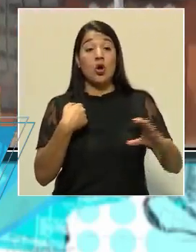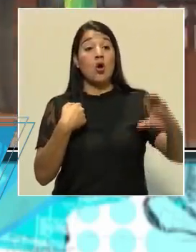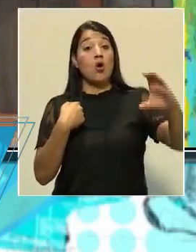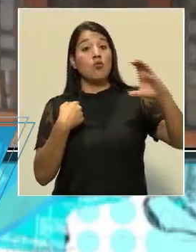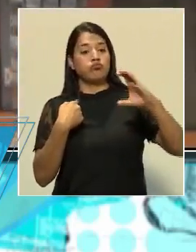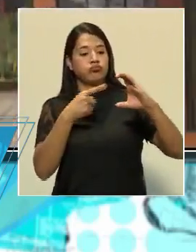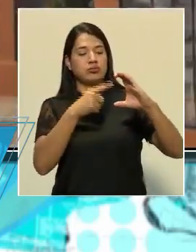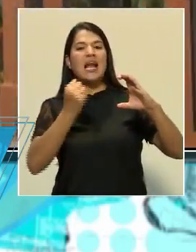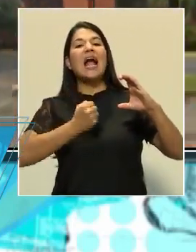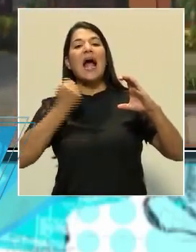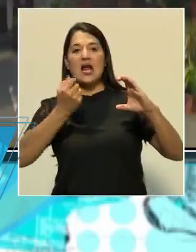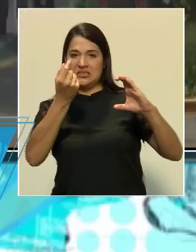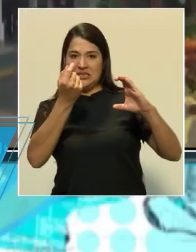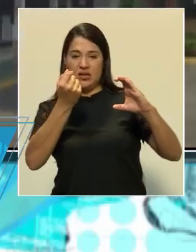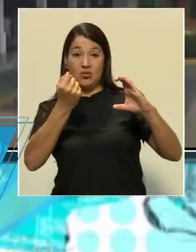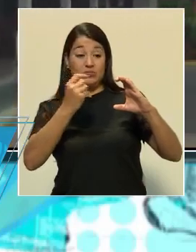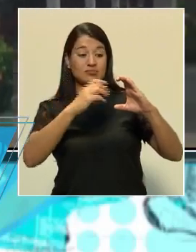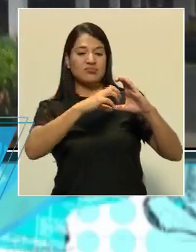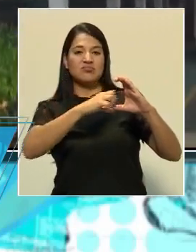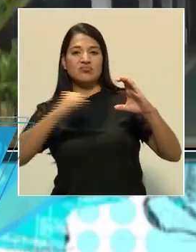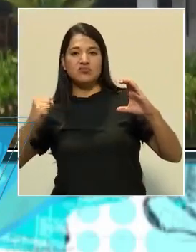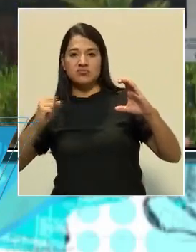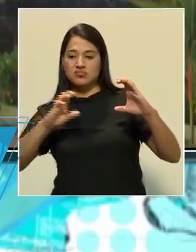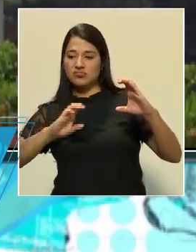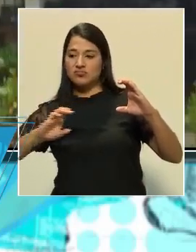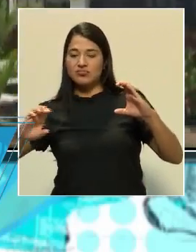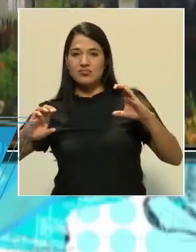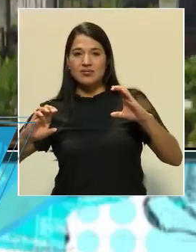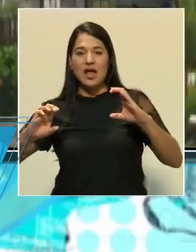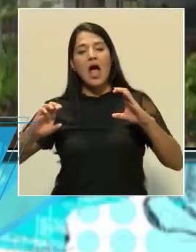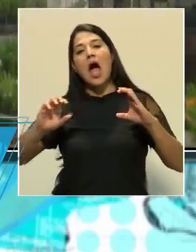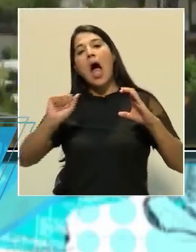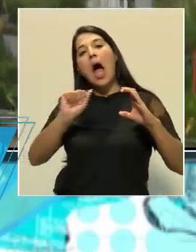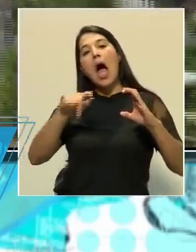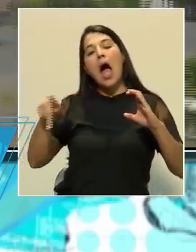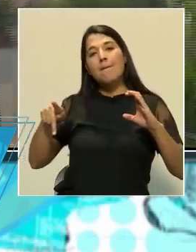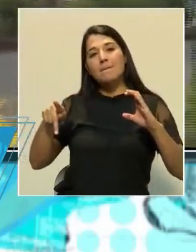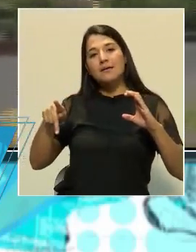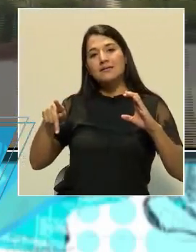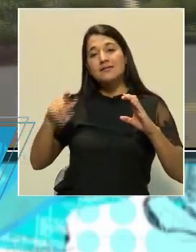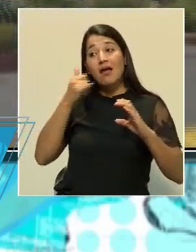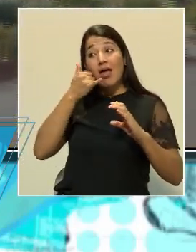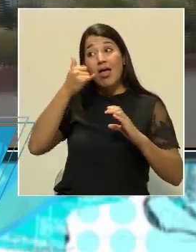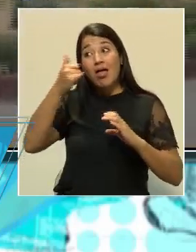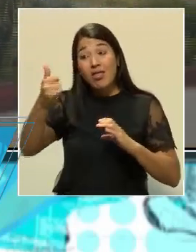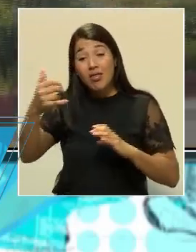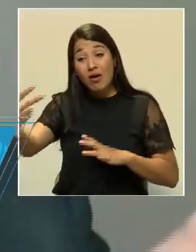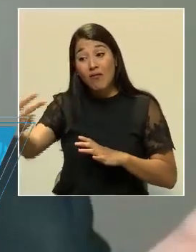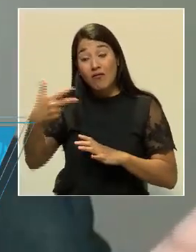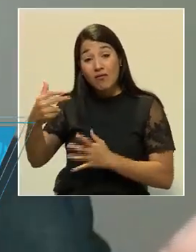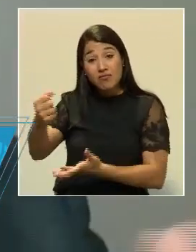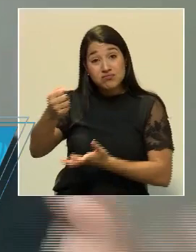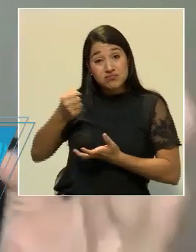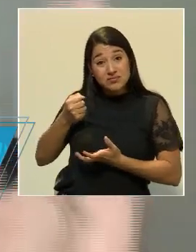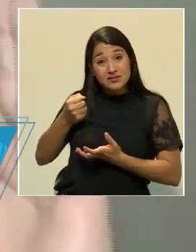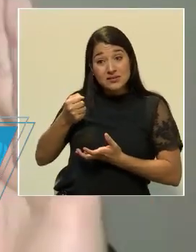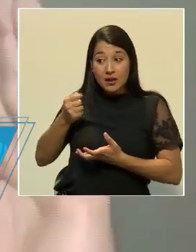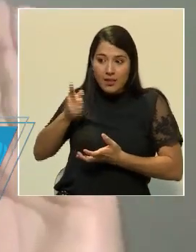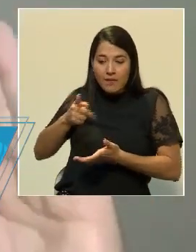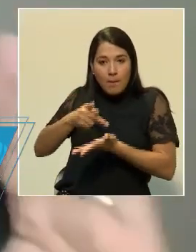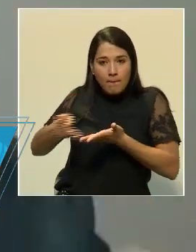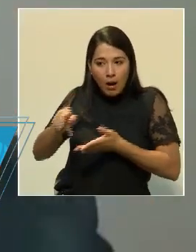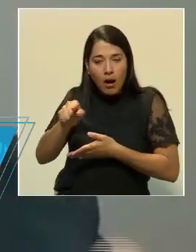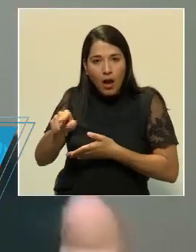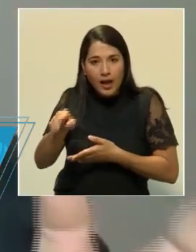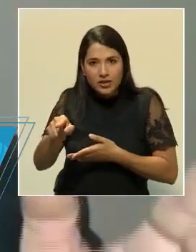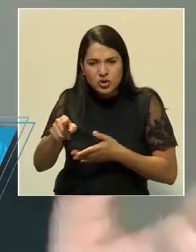las plataformas de delivery, y eso lo que nos da es que nos quitan de la noche a la mañana de nuestro negocio entre